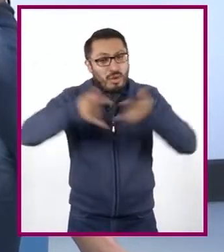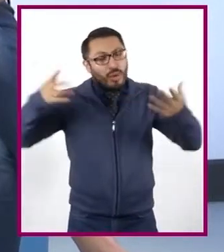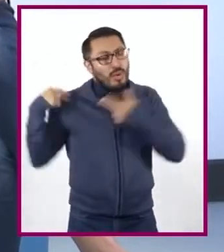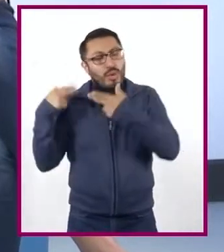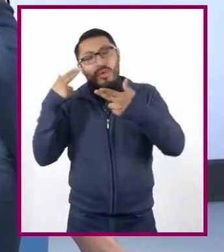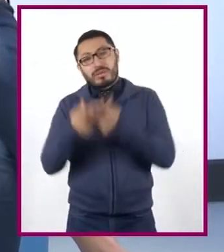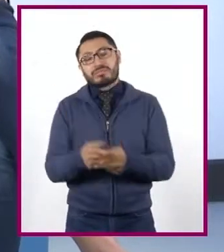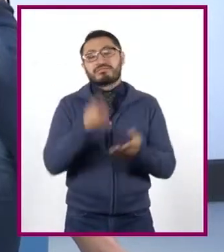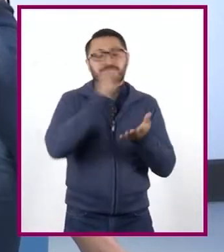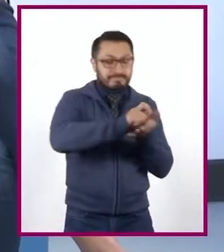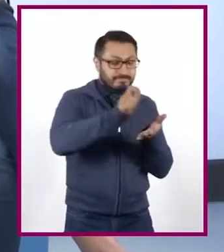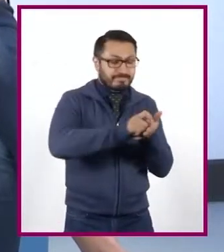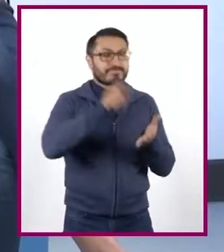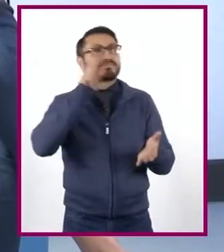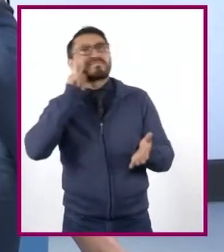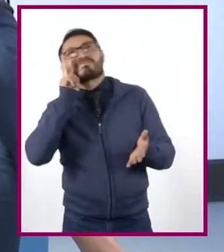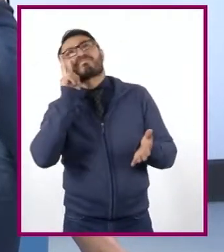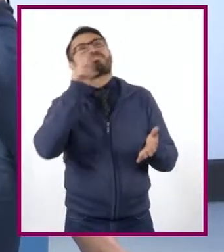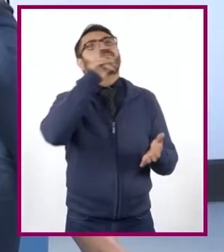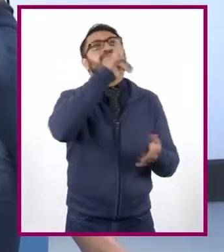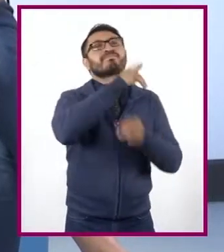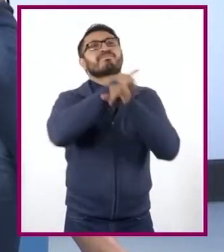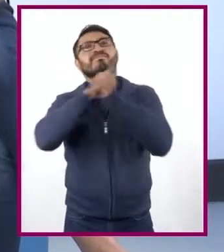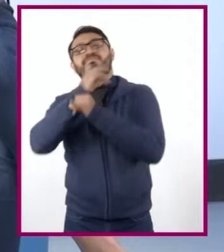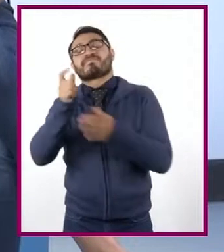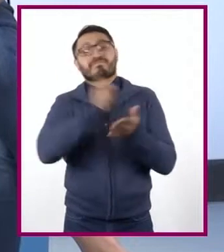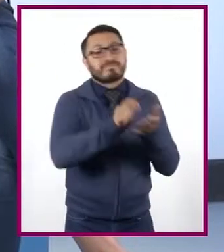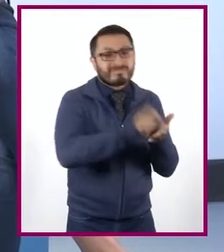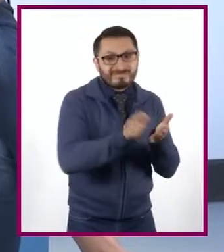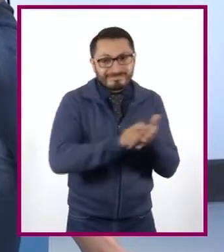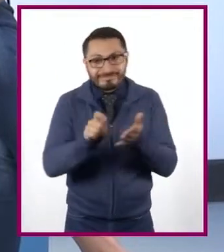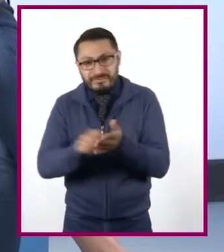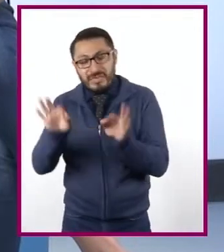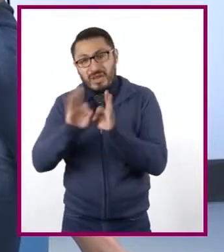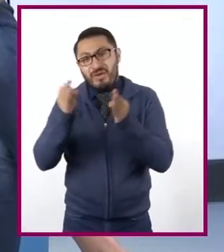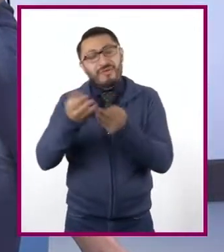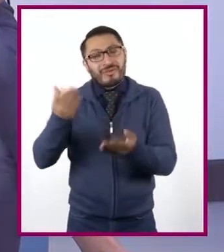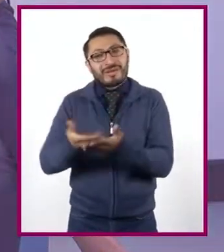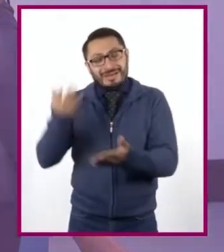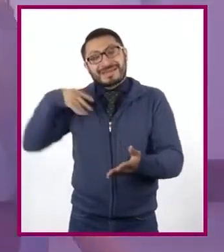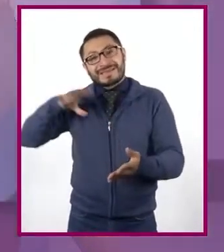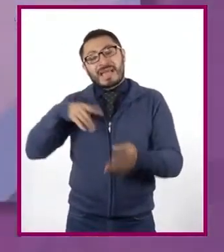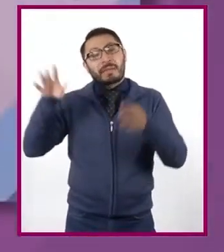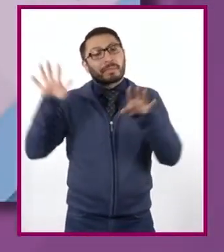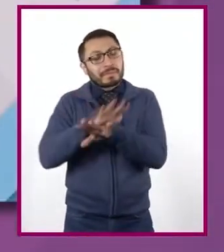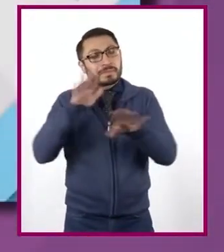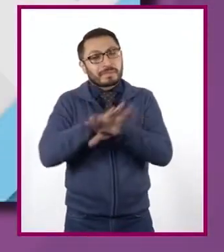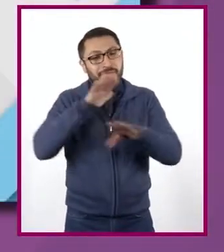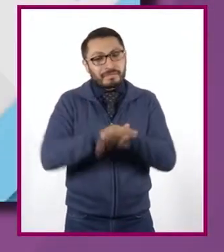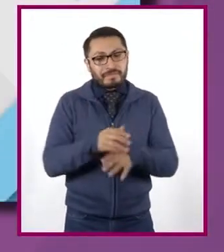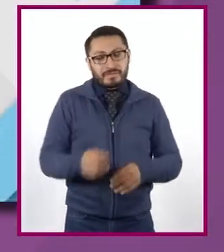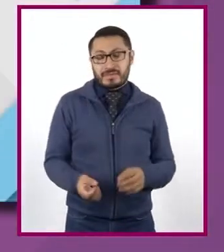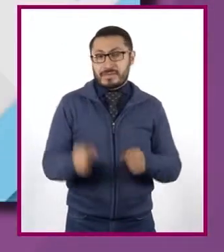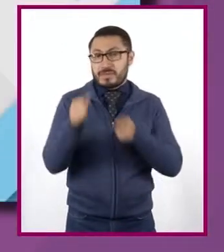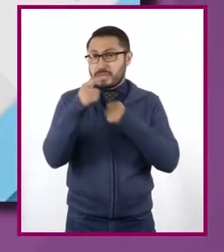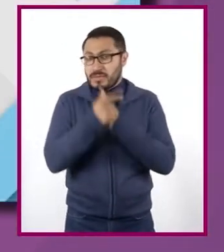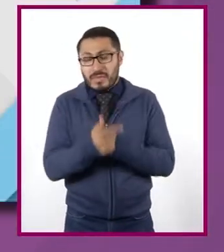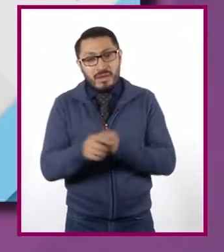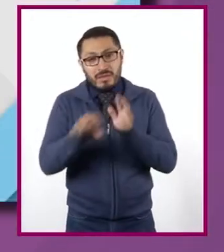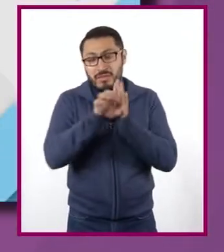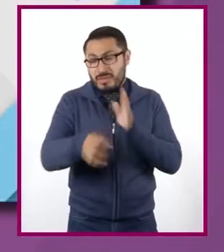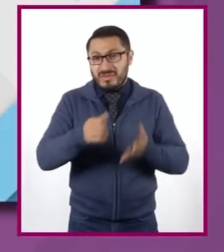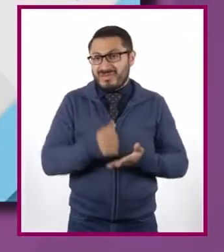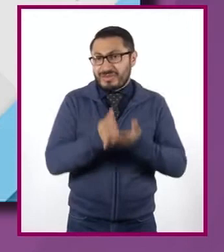registrar sus observaciones por medio de alteraciones de modelos planetarios existentes, un sistema que hizo posible el